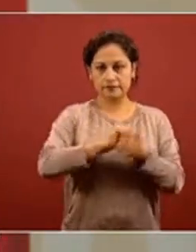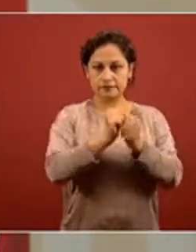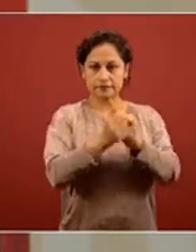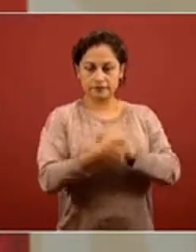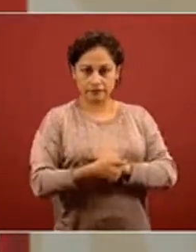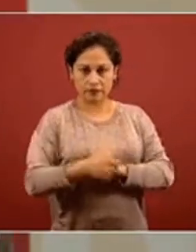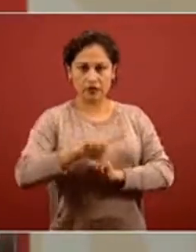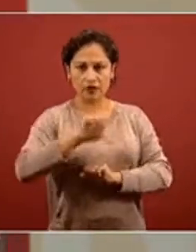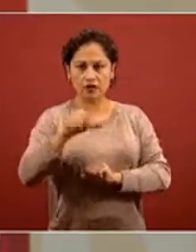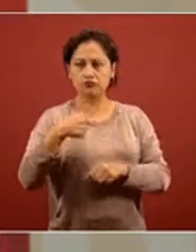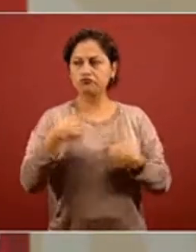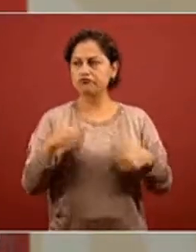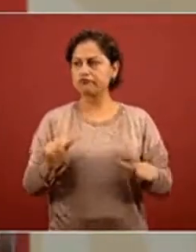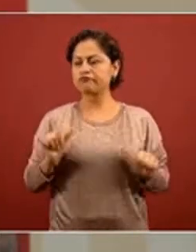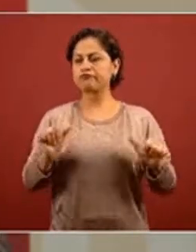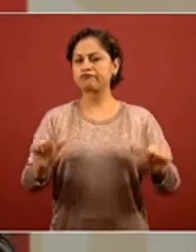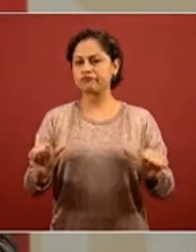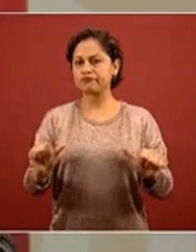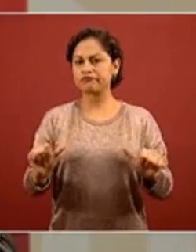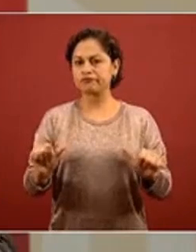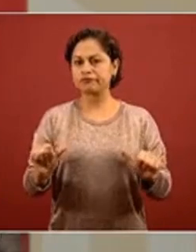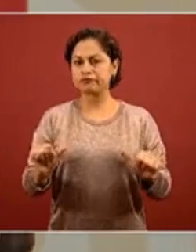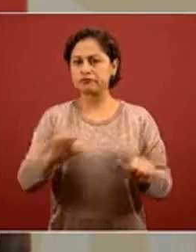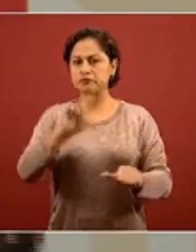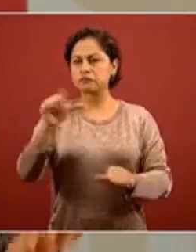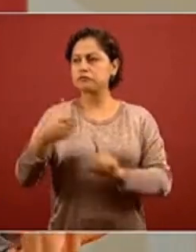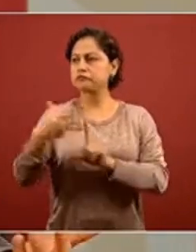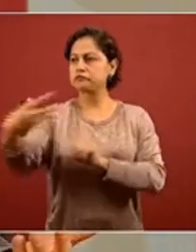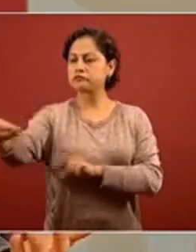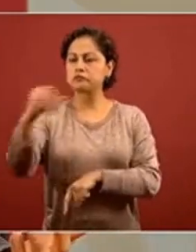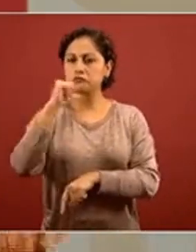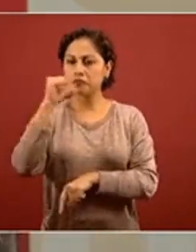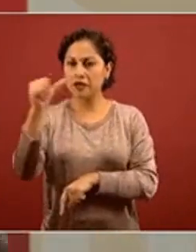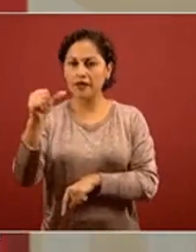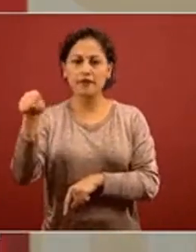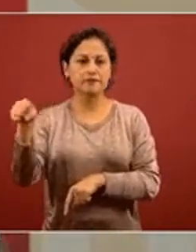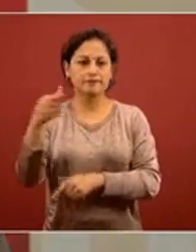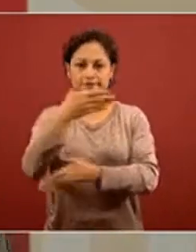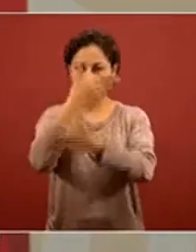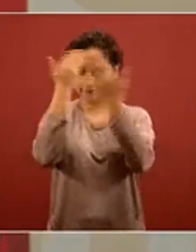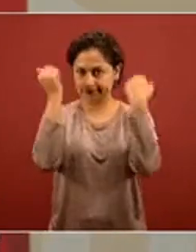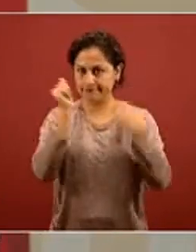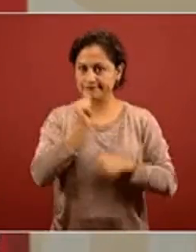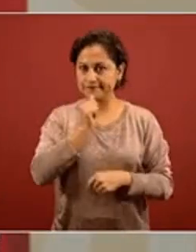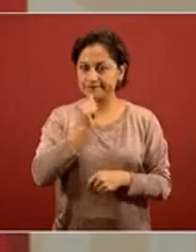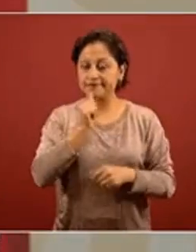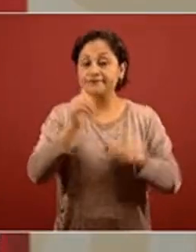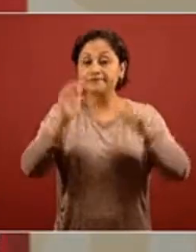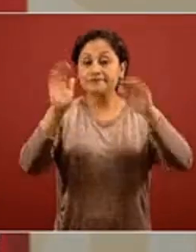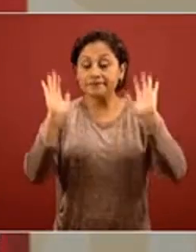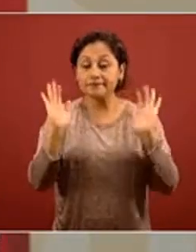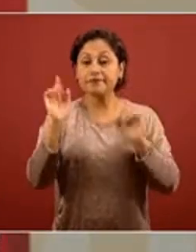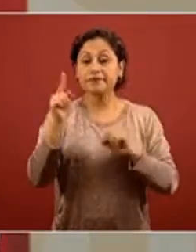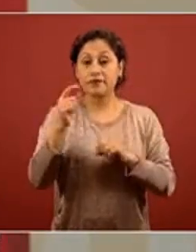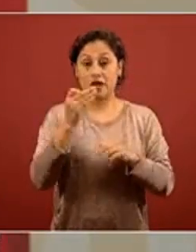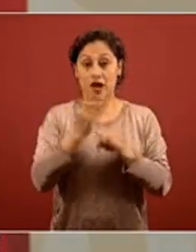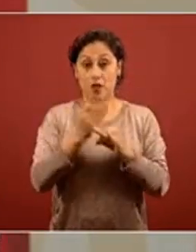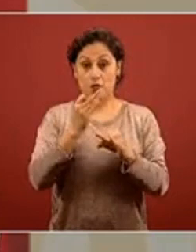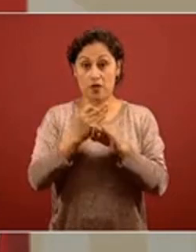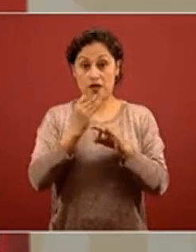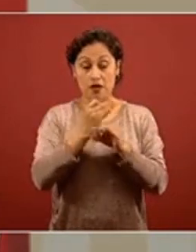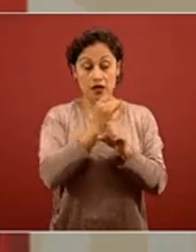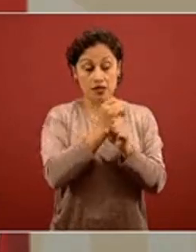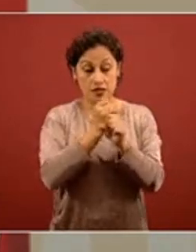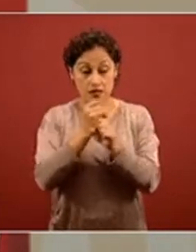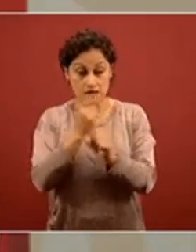suficiente para evitar los contagios en una etapa posterior. Por la dinámica de la transmisión de esta